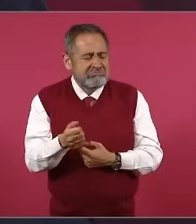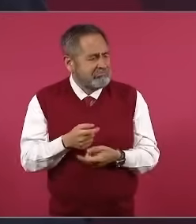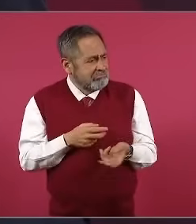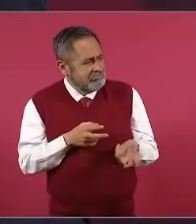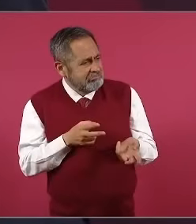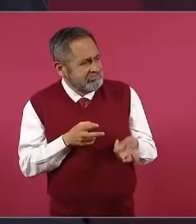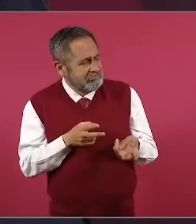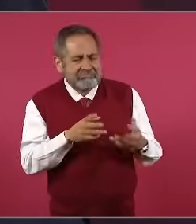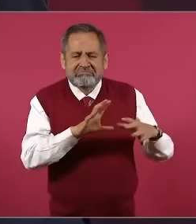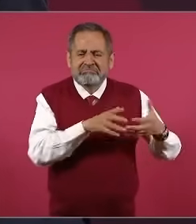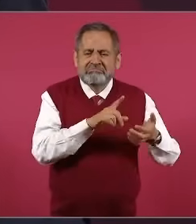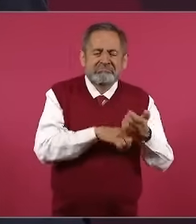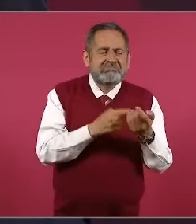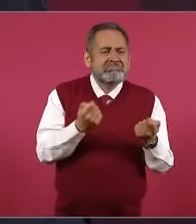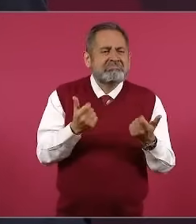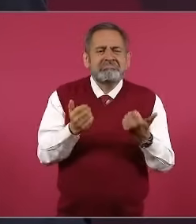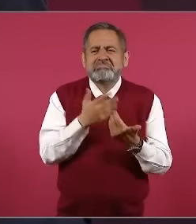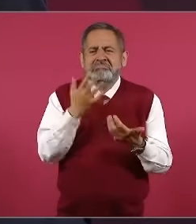conservadores.